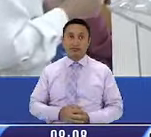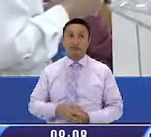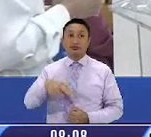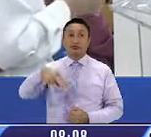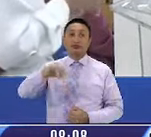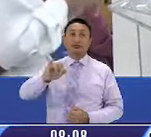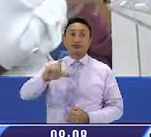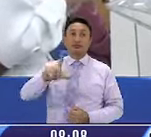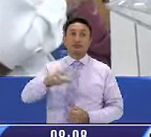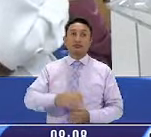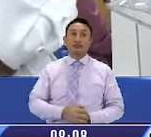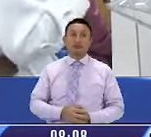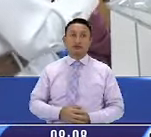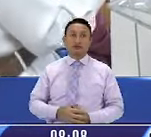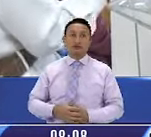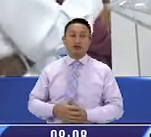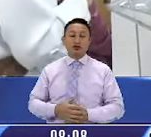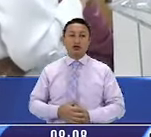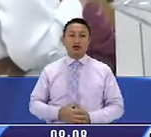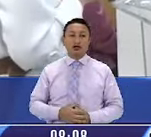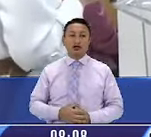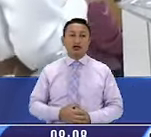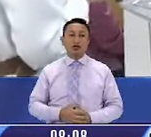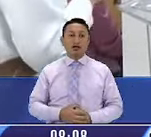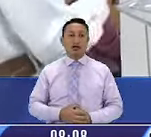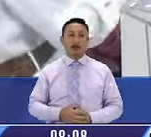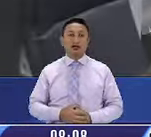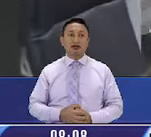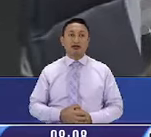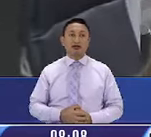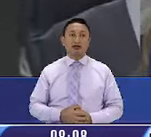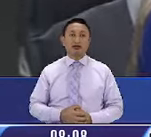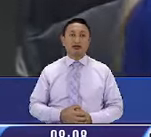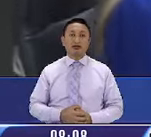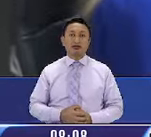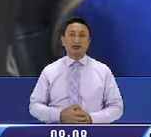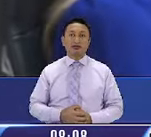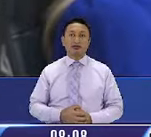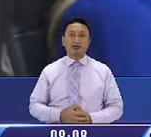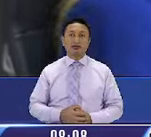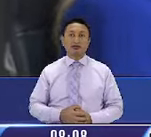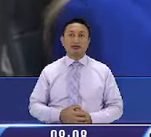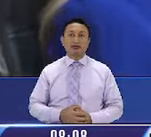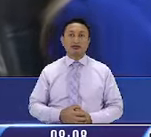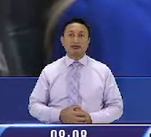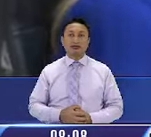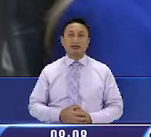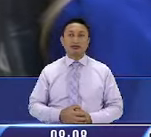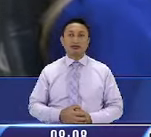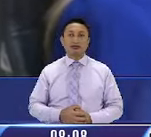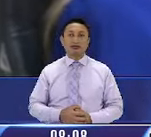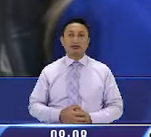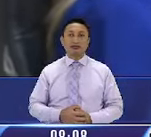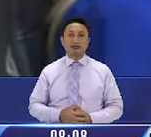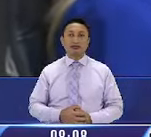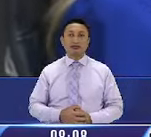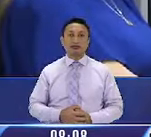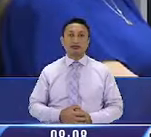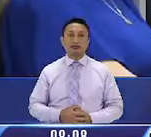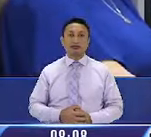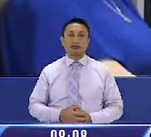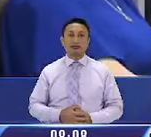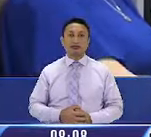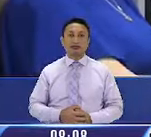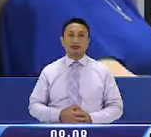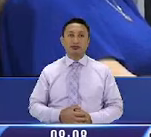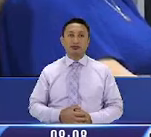Bonifaz denunció que se impidió que vía telemática dé su voto, con lo que quizás no se hubiese concretado el nombramiento. Sin embargo,